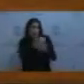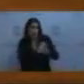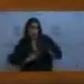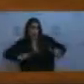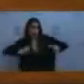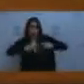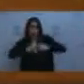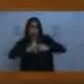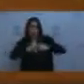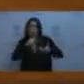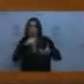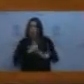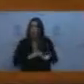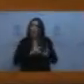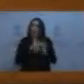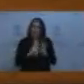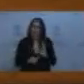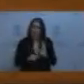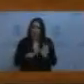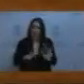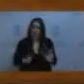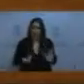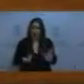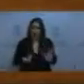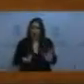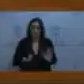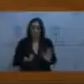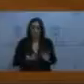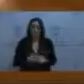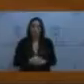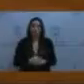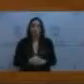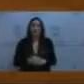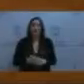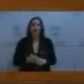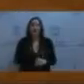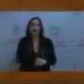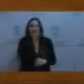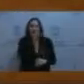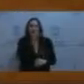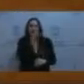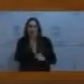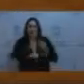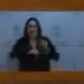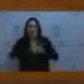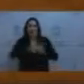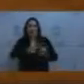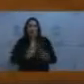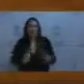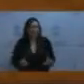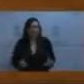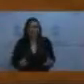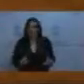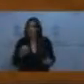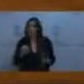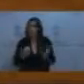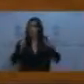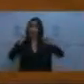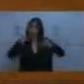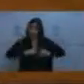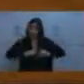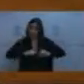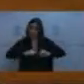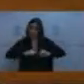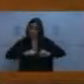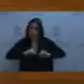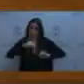Eso hay que cambiarlo. Vamos a dejarnos ya de promesas y de incumplimientos. Hay que cumplir acuerdos que